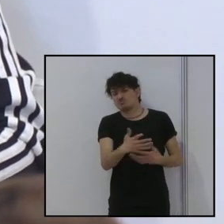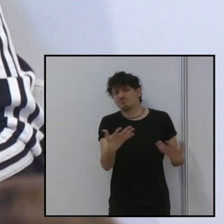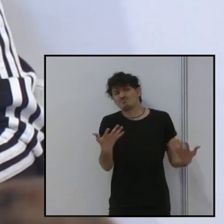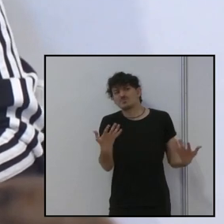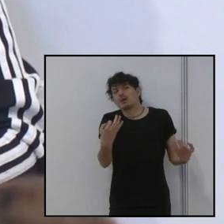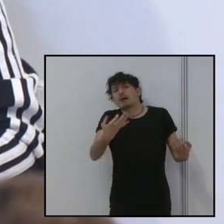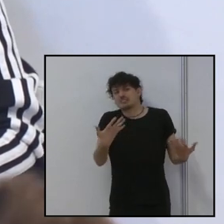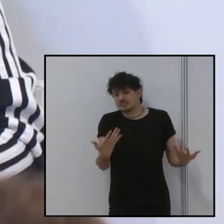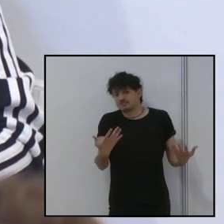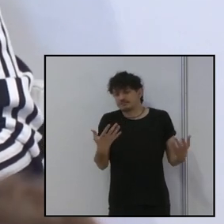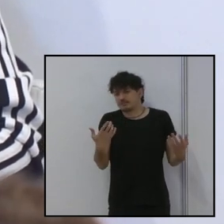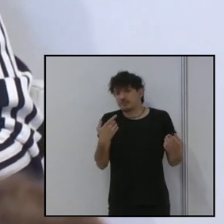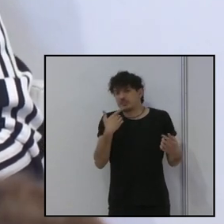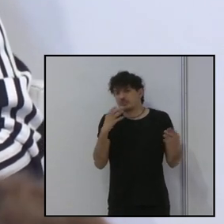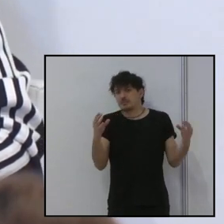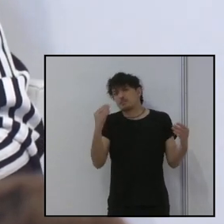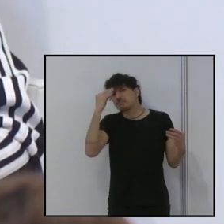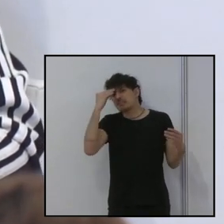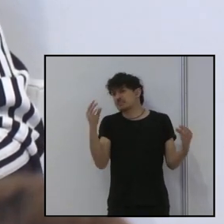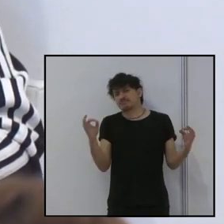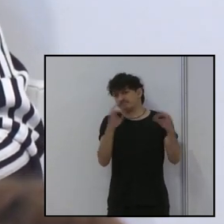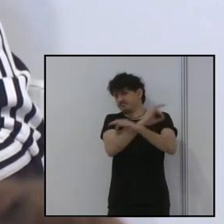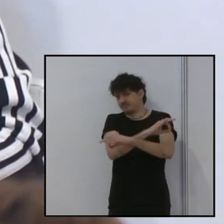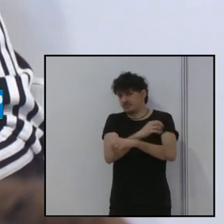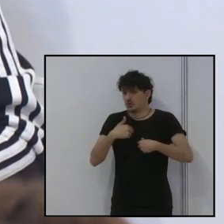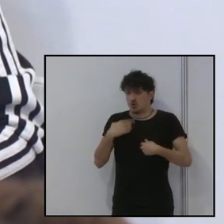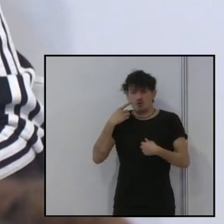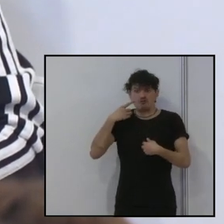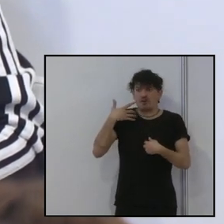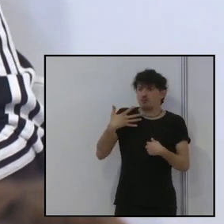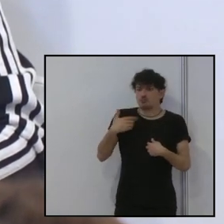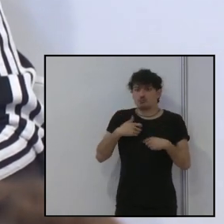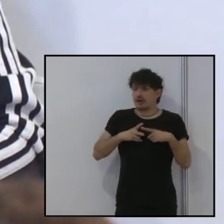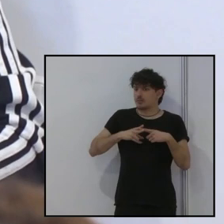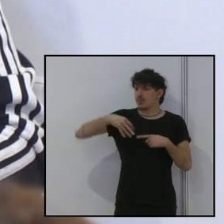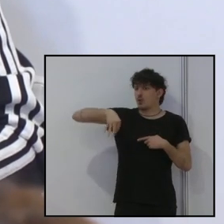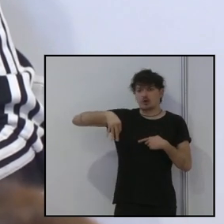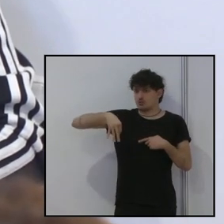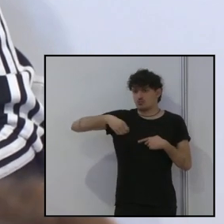popular con tener más herramientas. Y creo que no entienden que no tienes más herramientas por ser popular.